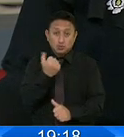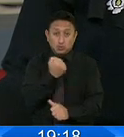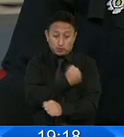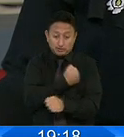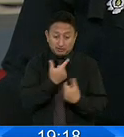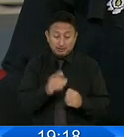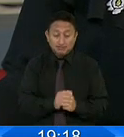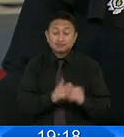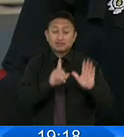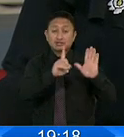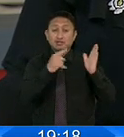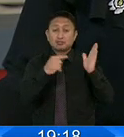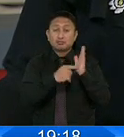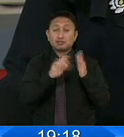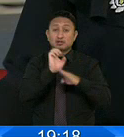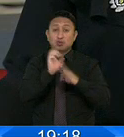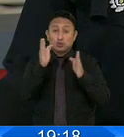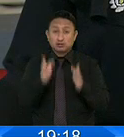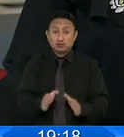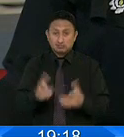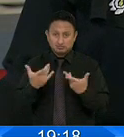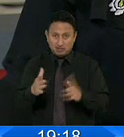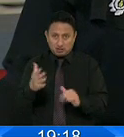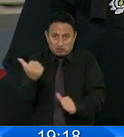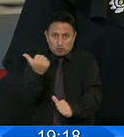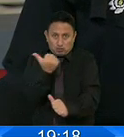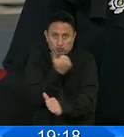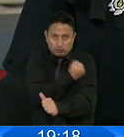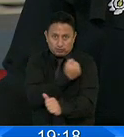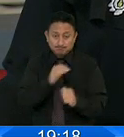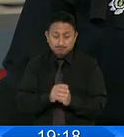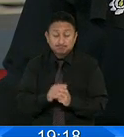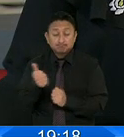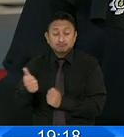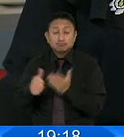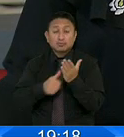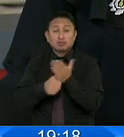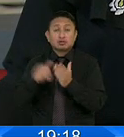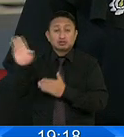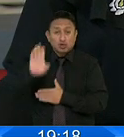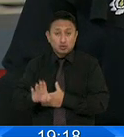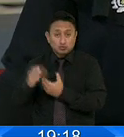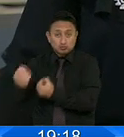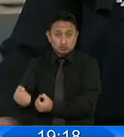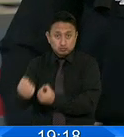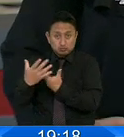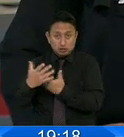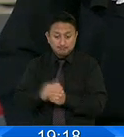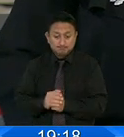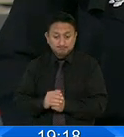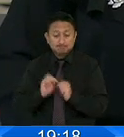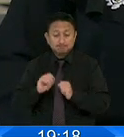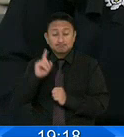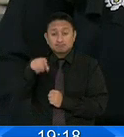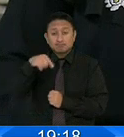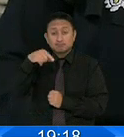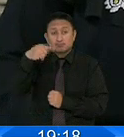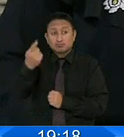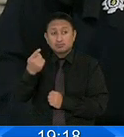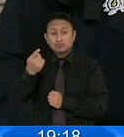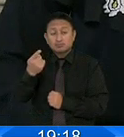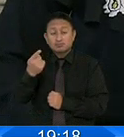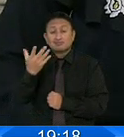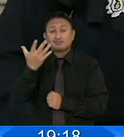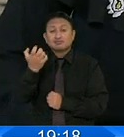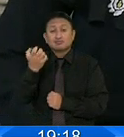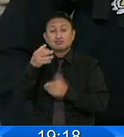6.000 ecuatorianos han sido inoculados. Así lo informó el Ministerio de Salud Pública. Se espera que la semana del 15 de febrero